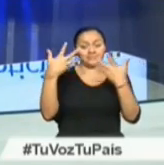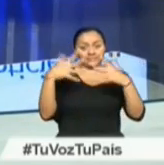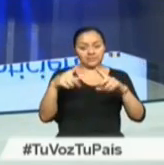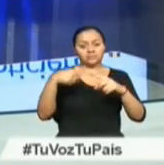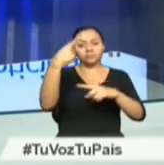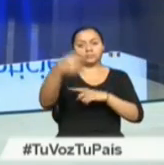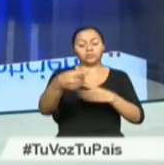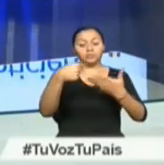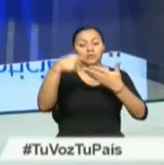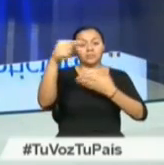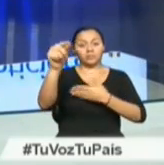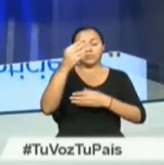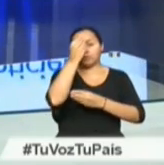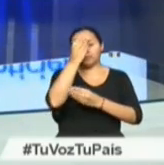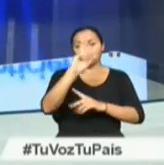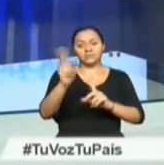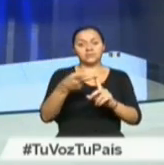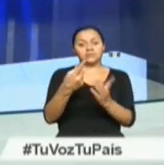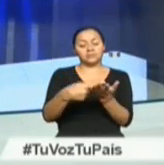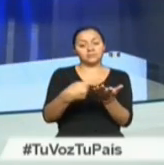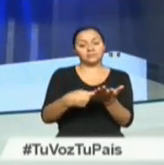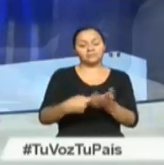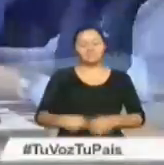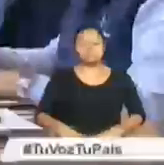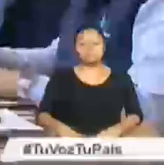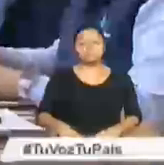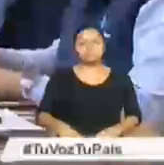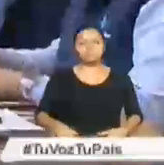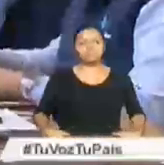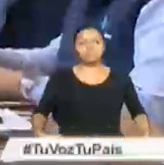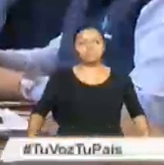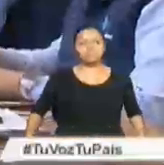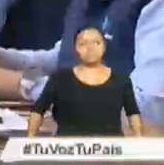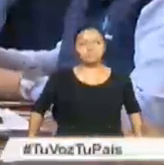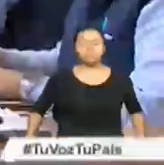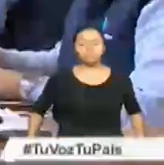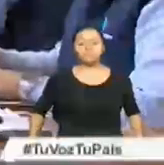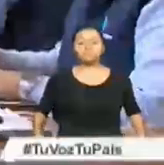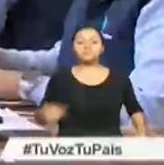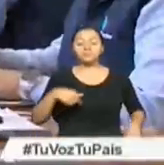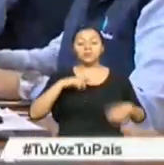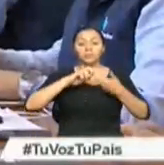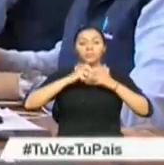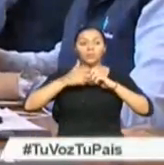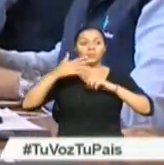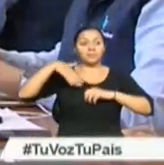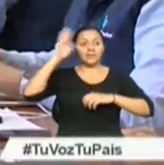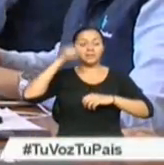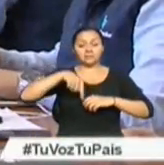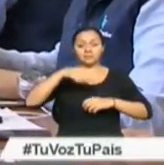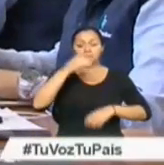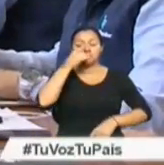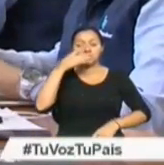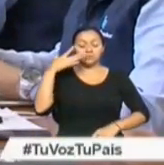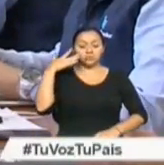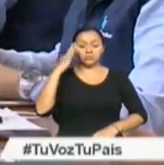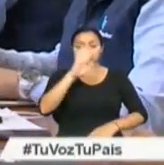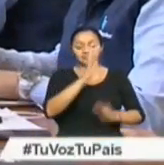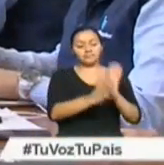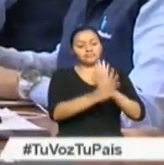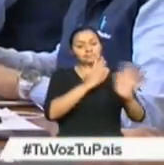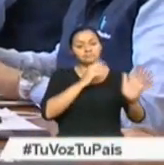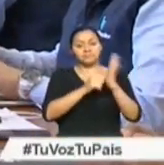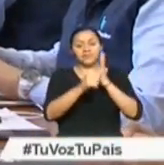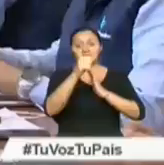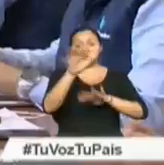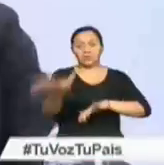a la aprobación del informe para segundo debate. Una de las problemáticas que presenta la región amazónica, según el Ministerio de